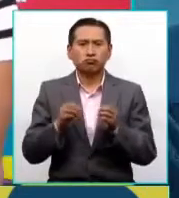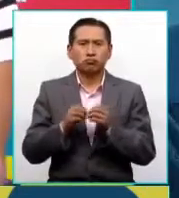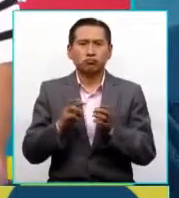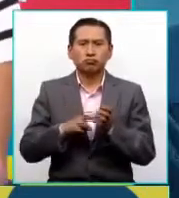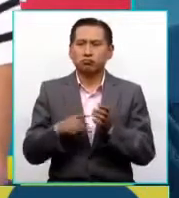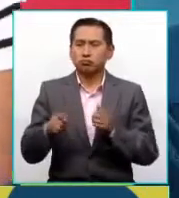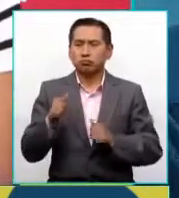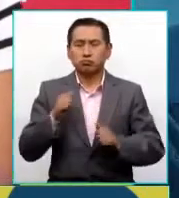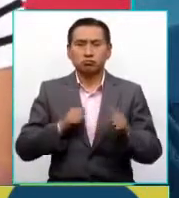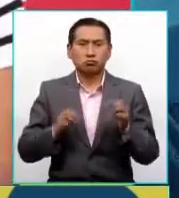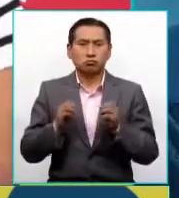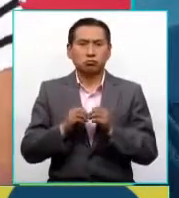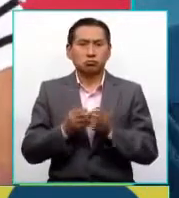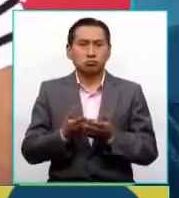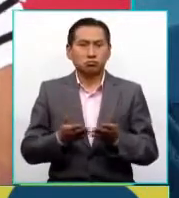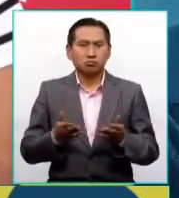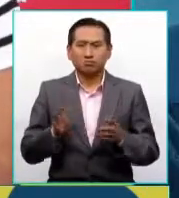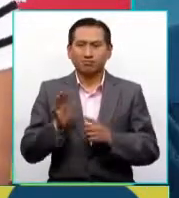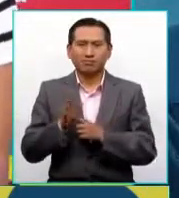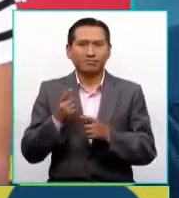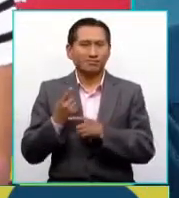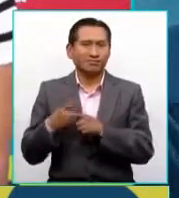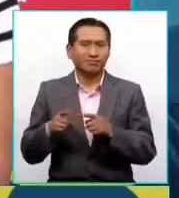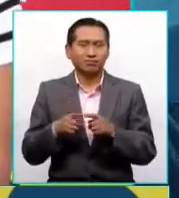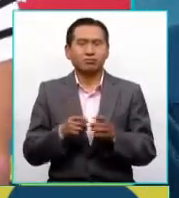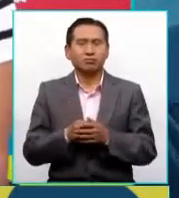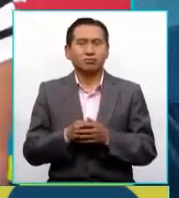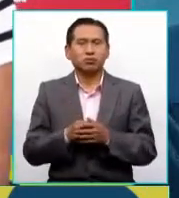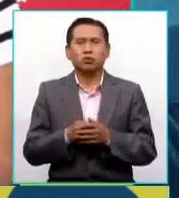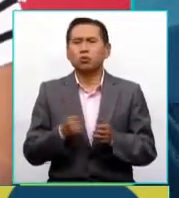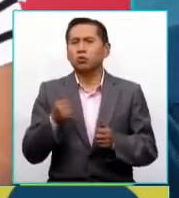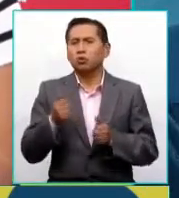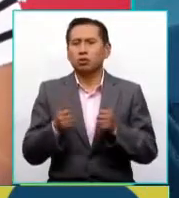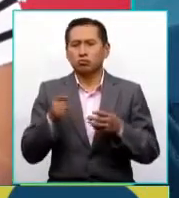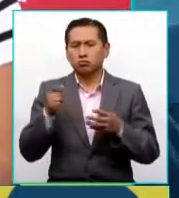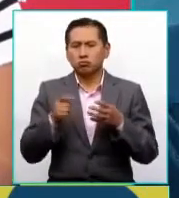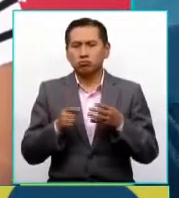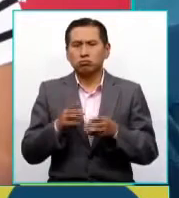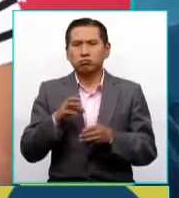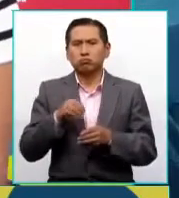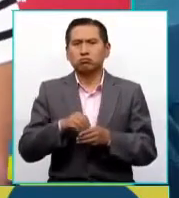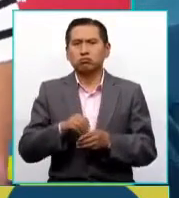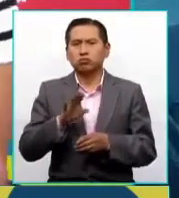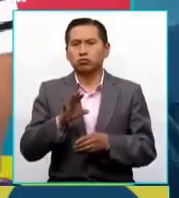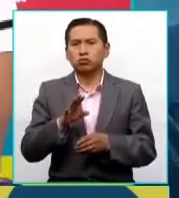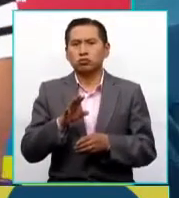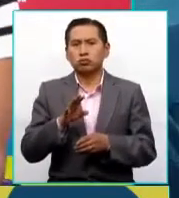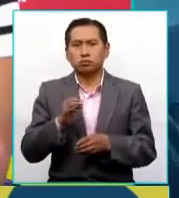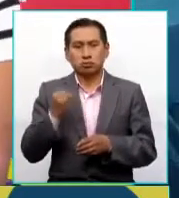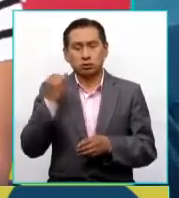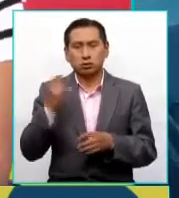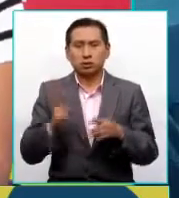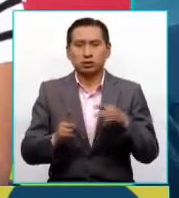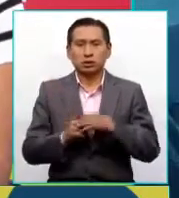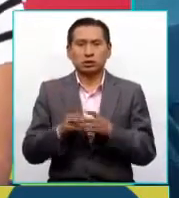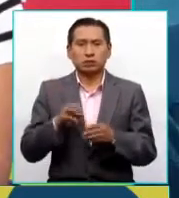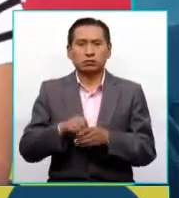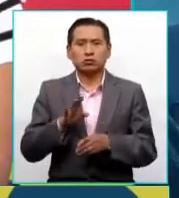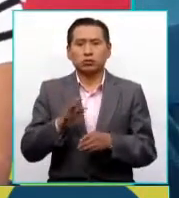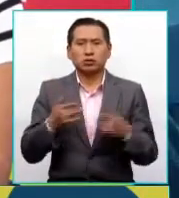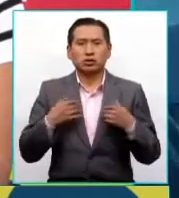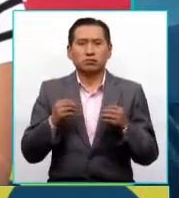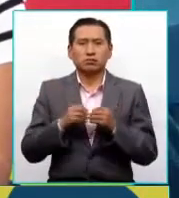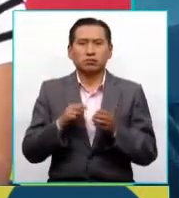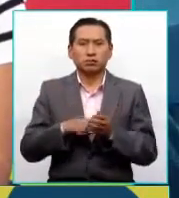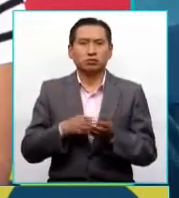de los colores, del vestuario? Cuéntanos cuáles son aquellos elementos que forman parte de la concepción desde la que partes para